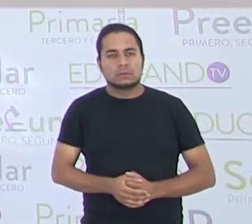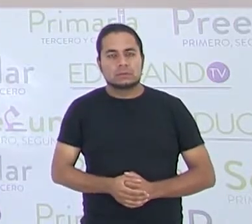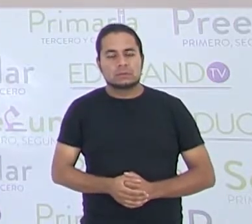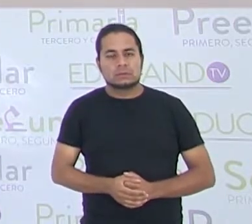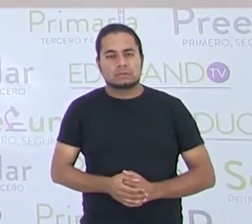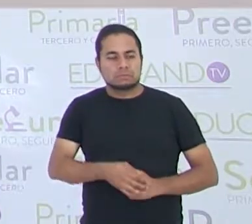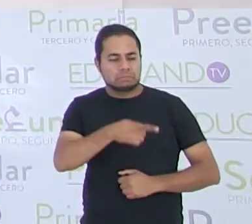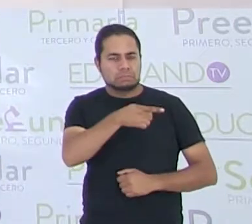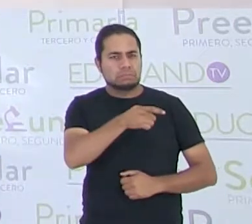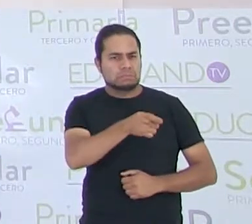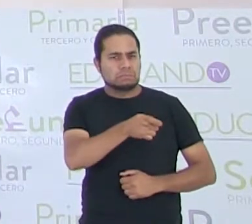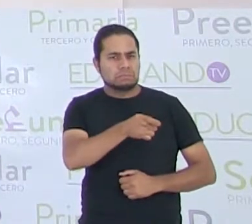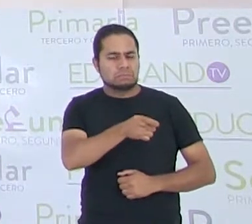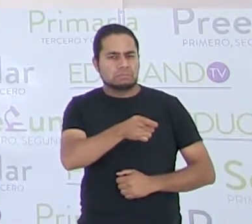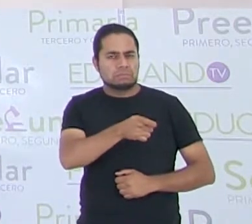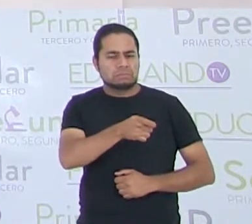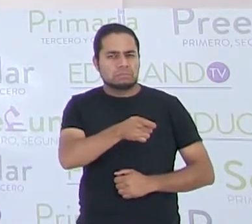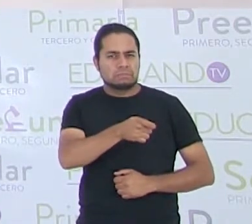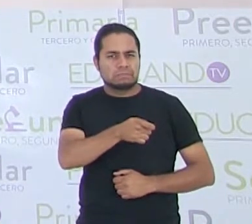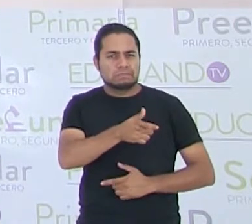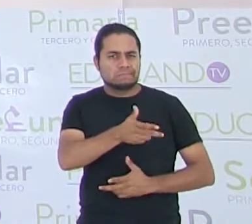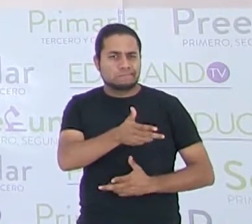que era